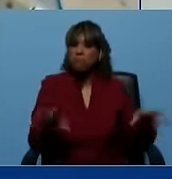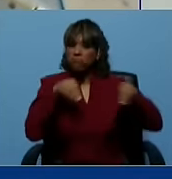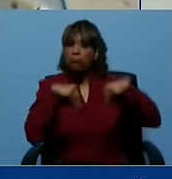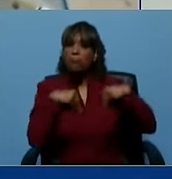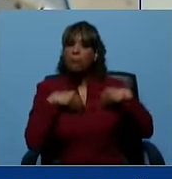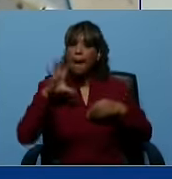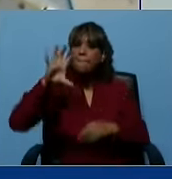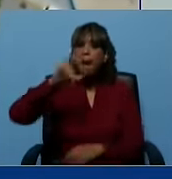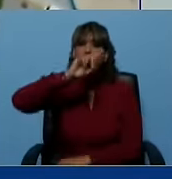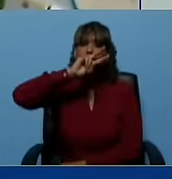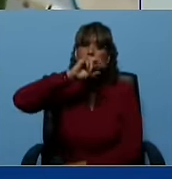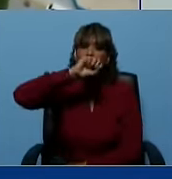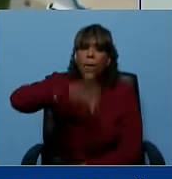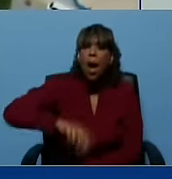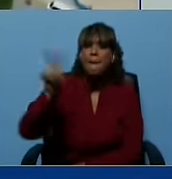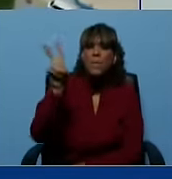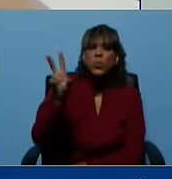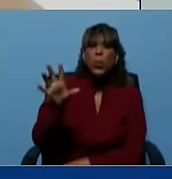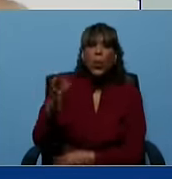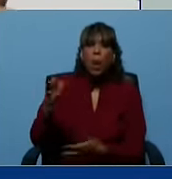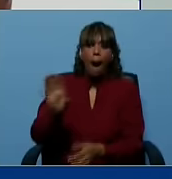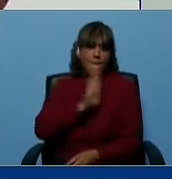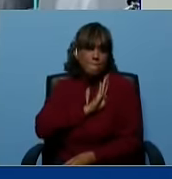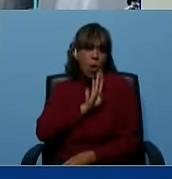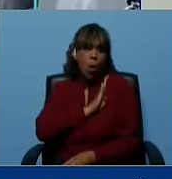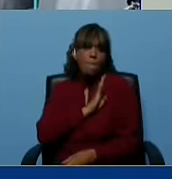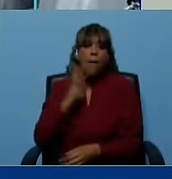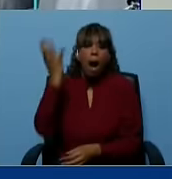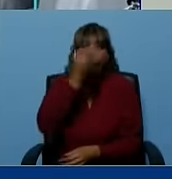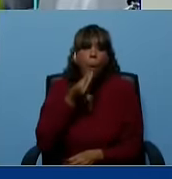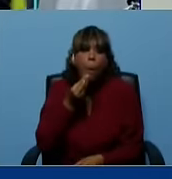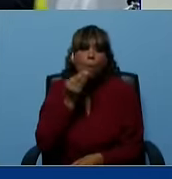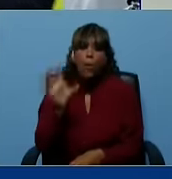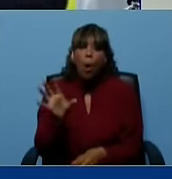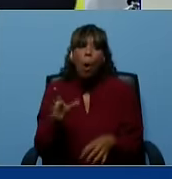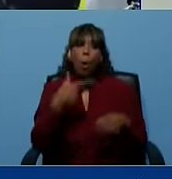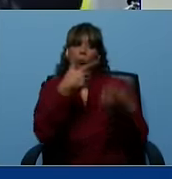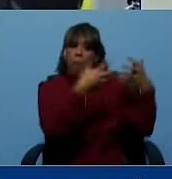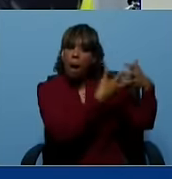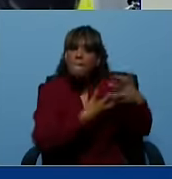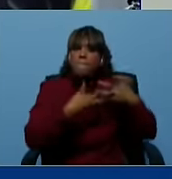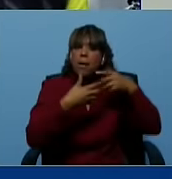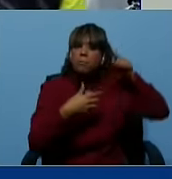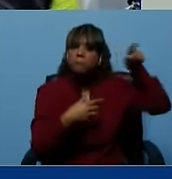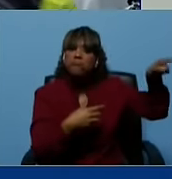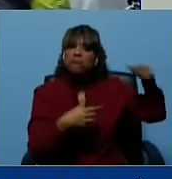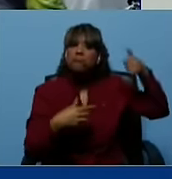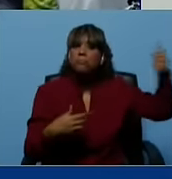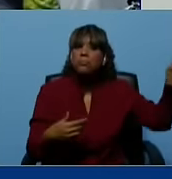¿Esta patria le va a pertenecer a ustedes, muchachos, o se la dejamos a Elon Musk? A nosotros.